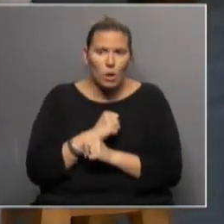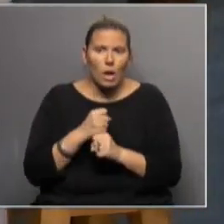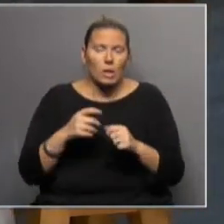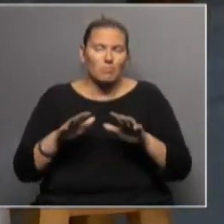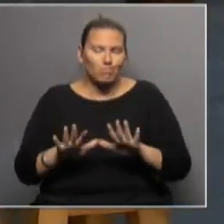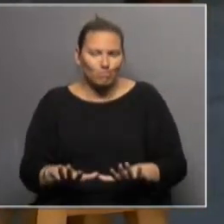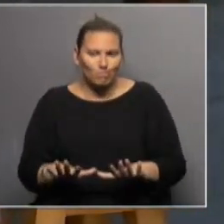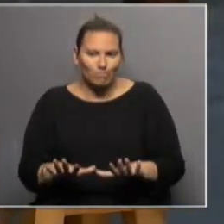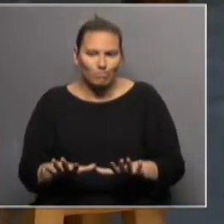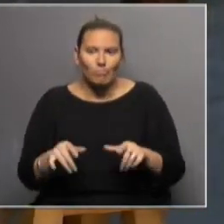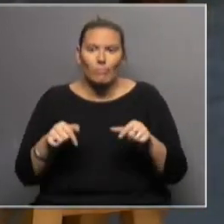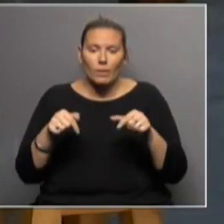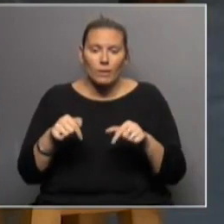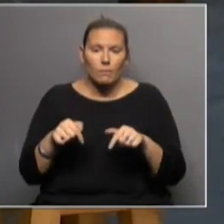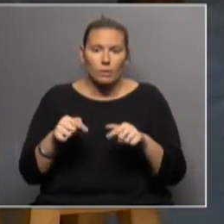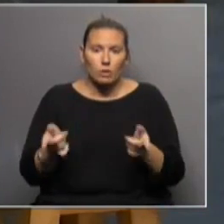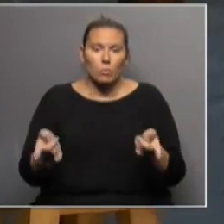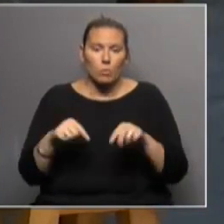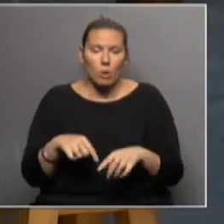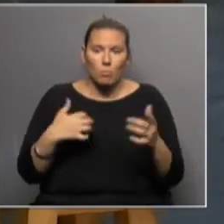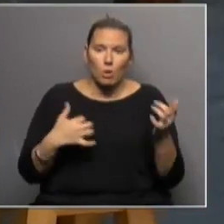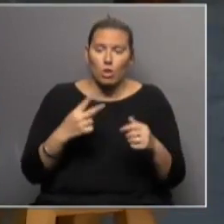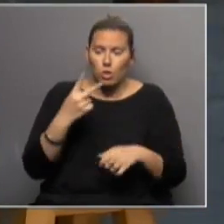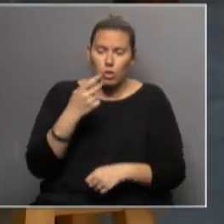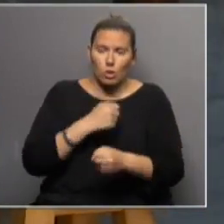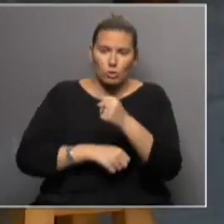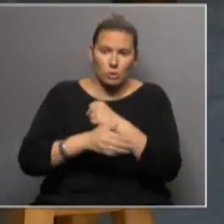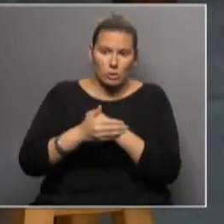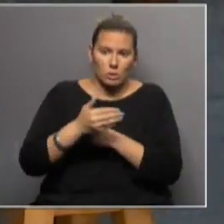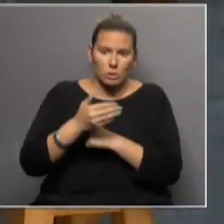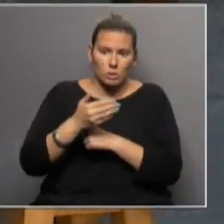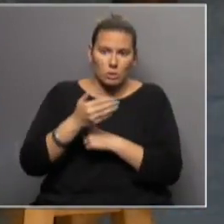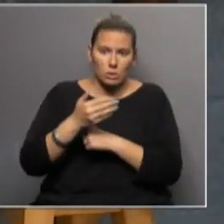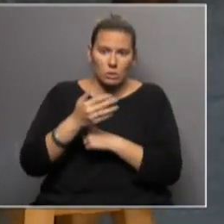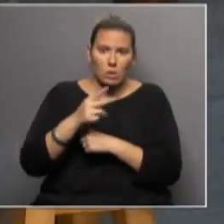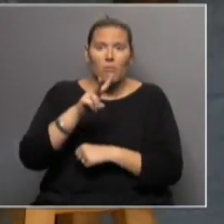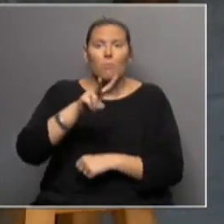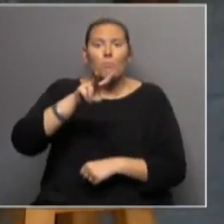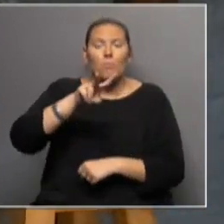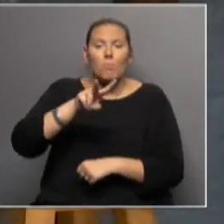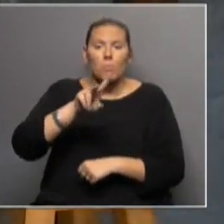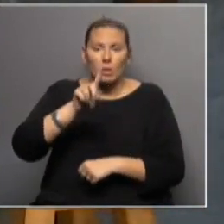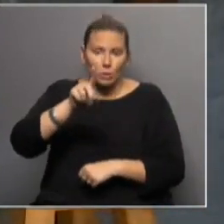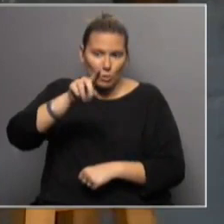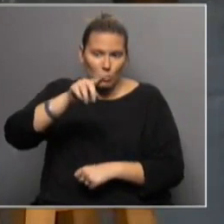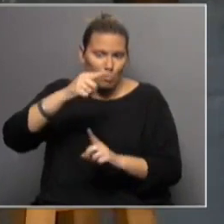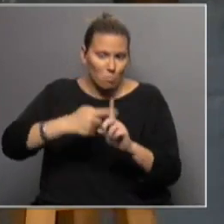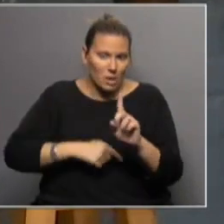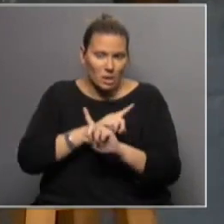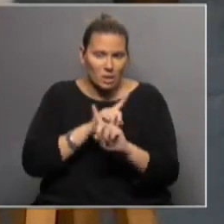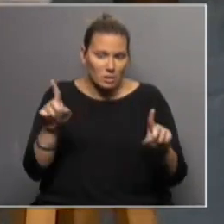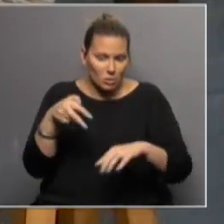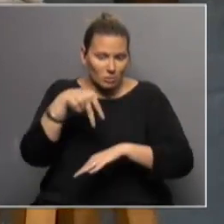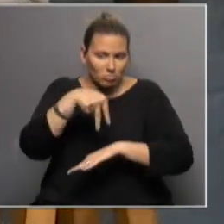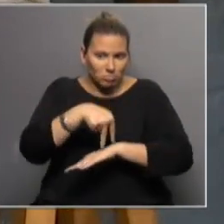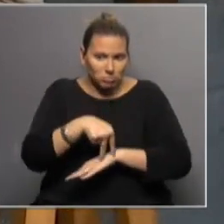quietud. Nosotros cuando volvamos a tocar va a ser 2 años 21 meses desde el último show. Entonces,